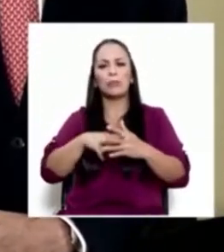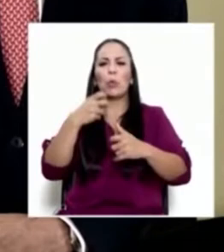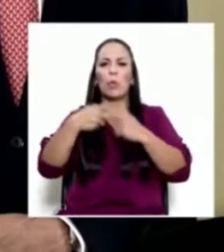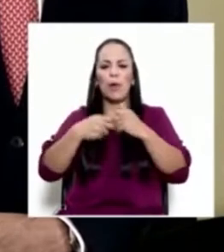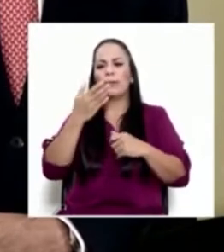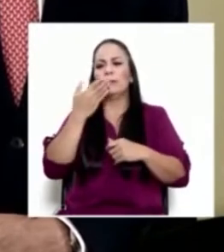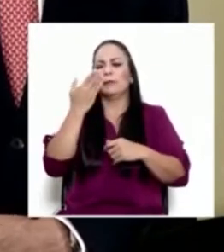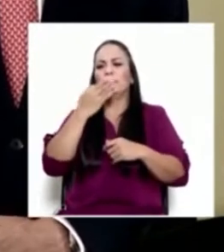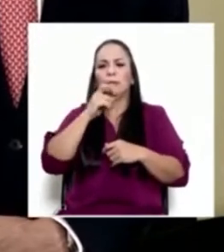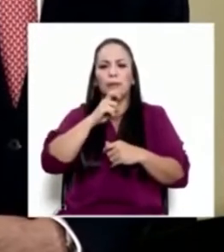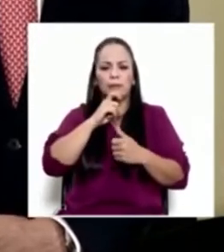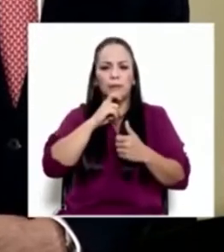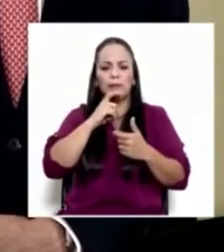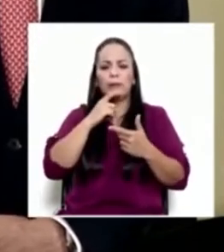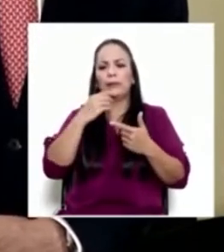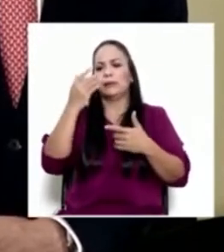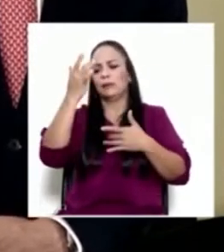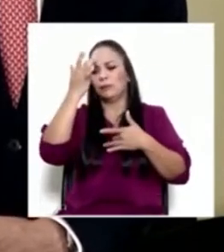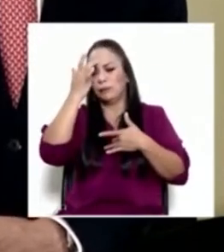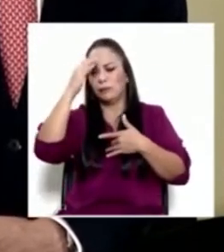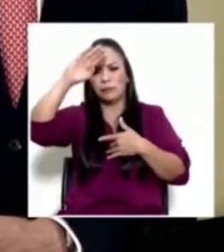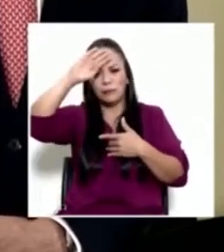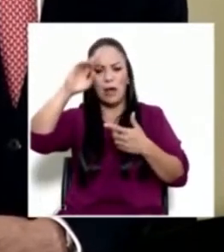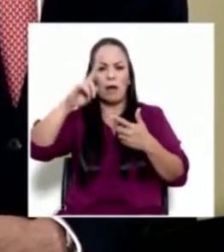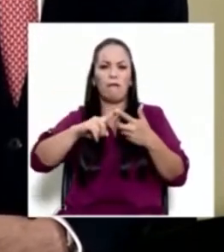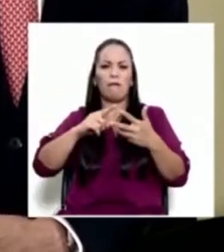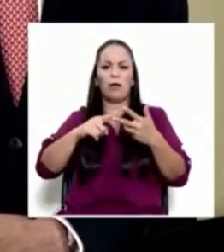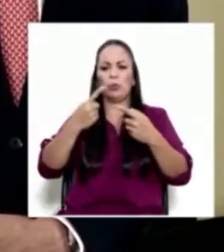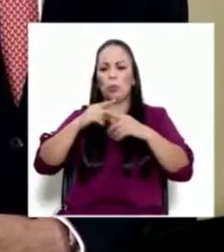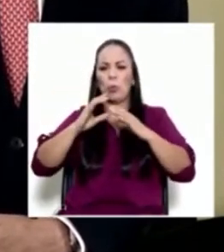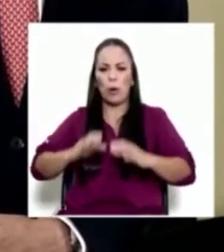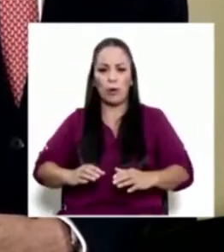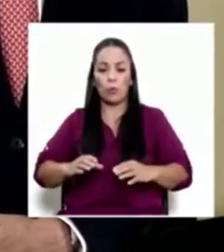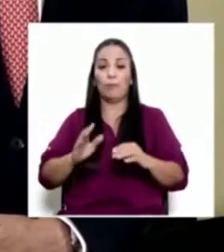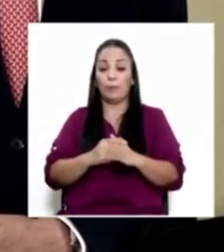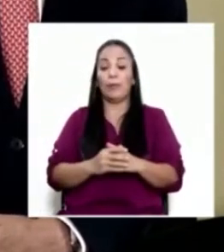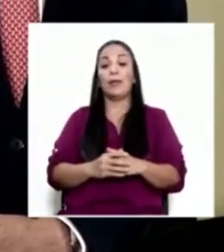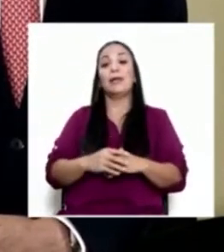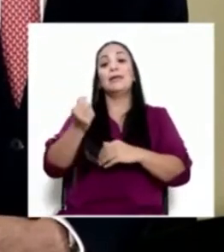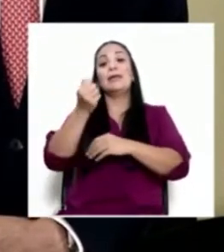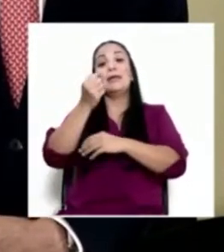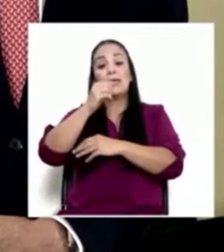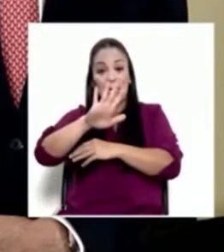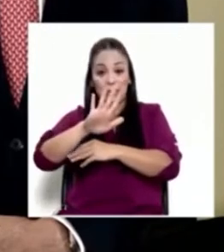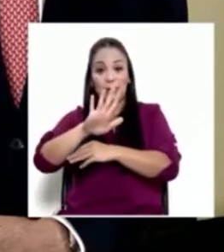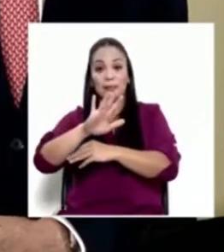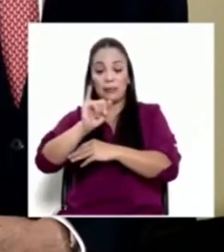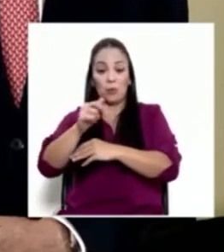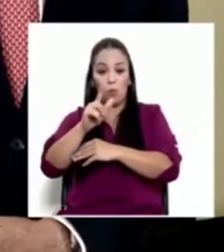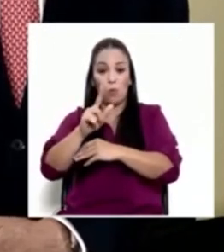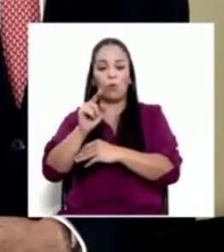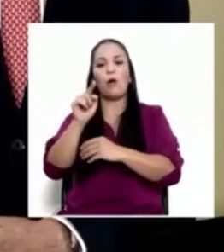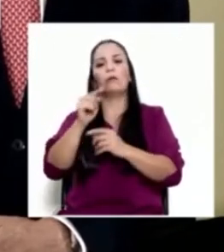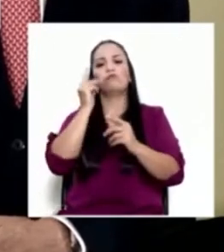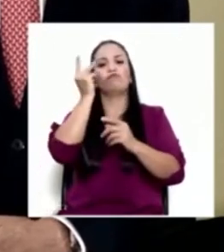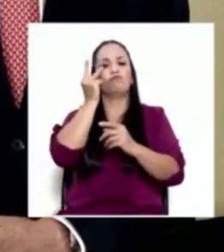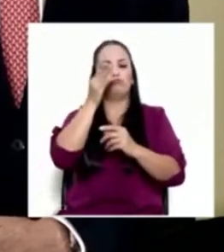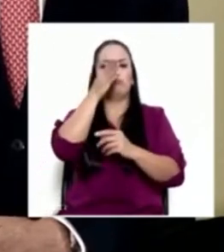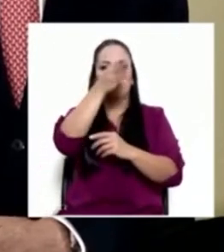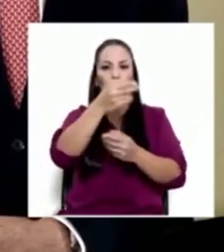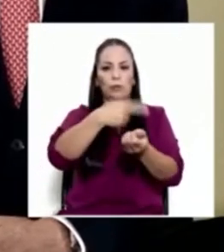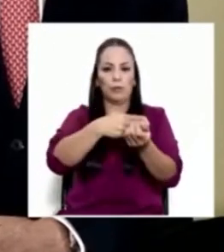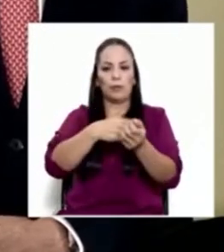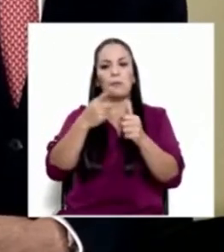malestar general el día 13 el día 15 visitó un hospital primero y le hicieron exámenes